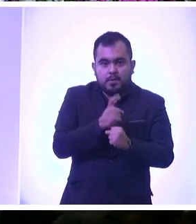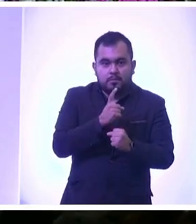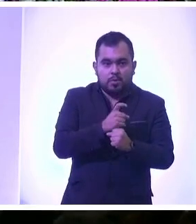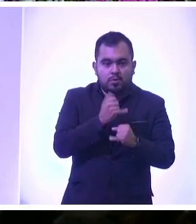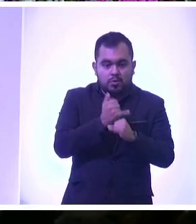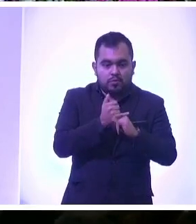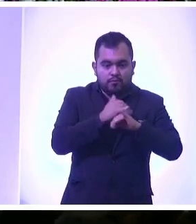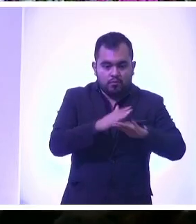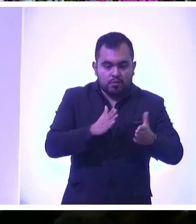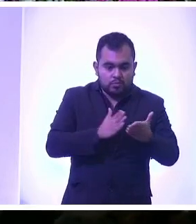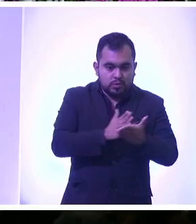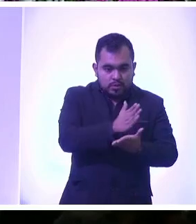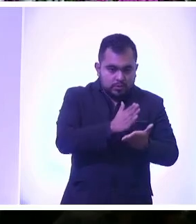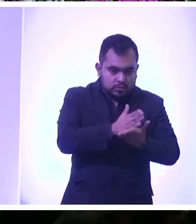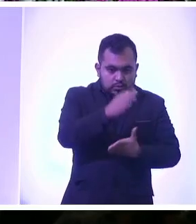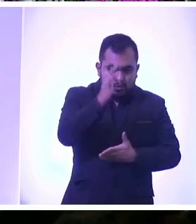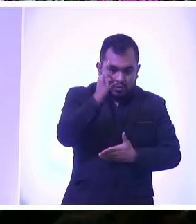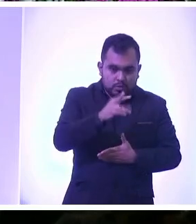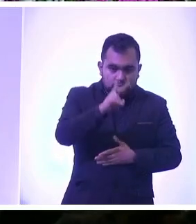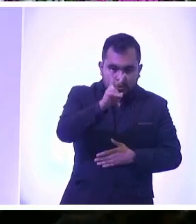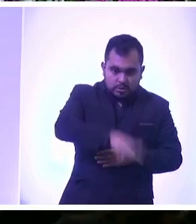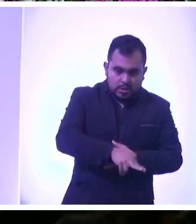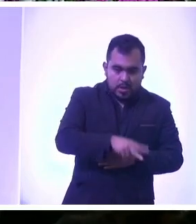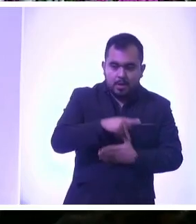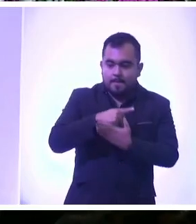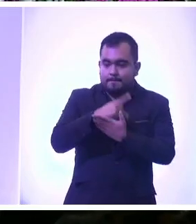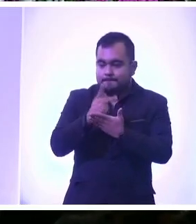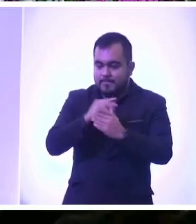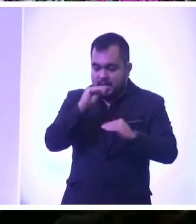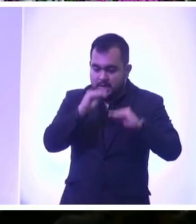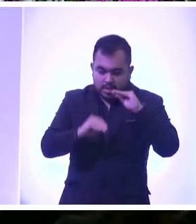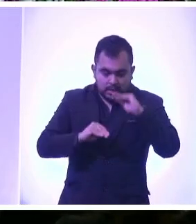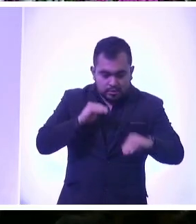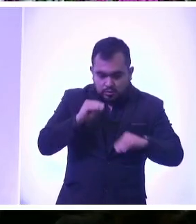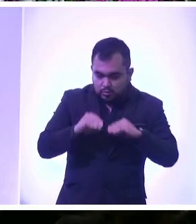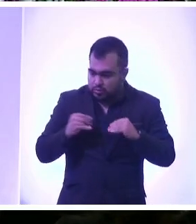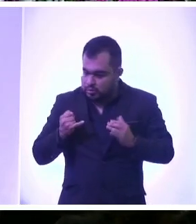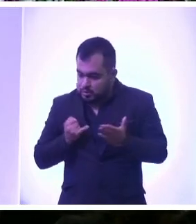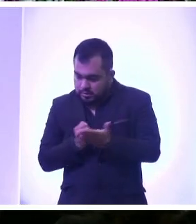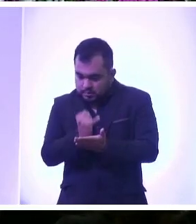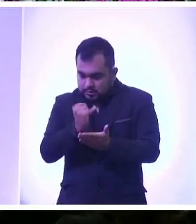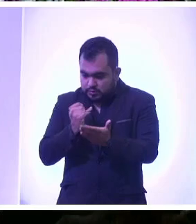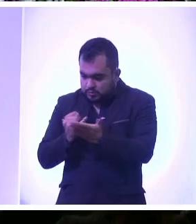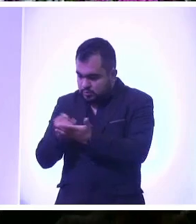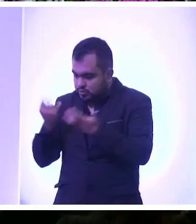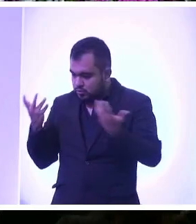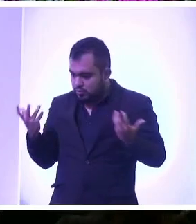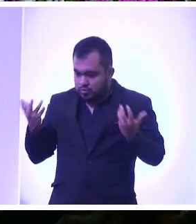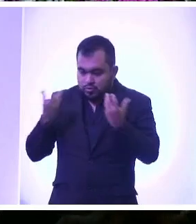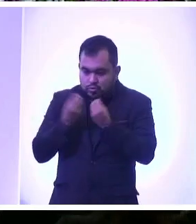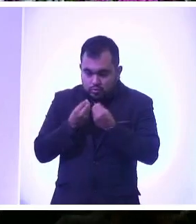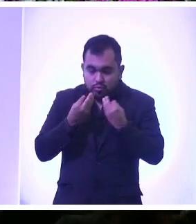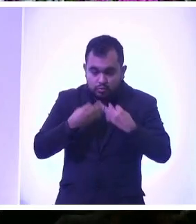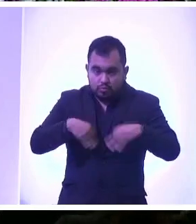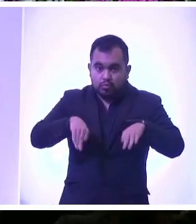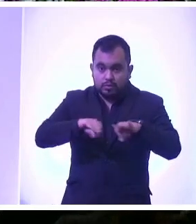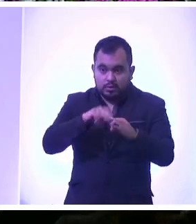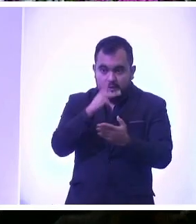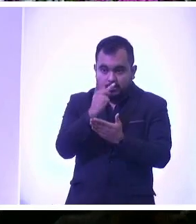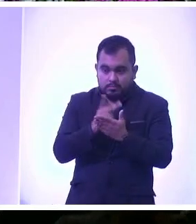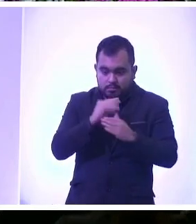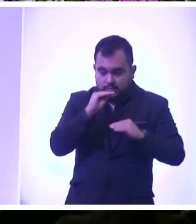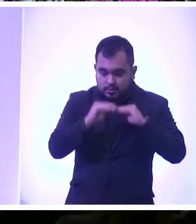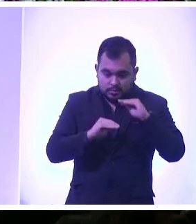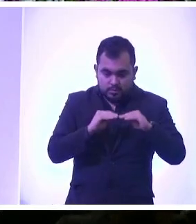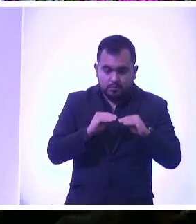a la información real una planeación y una de toma de decisiones en conjunto que es fundamental planear ya sea en la lo